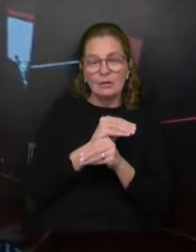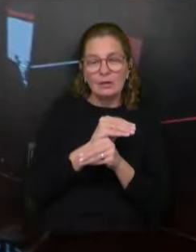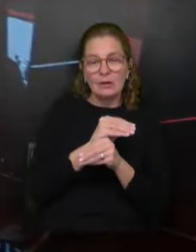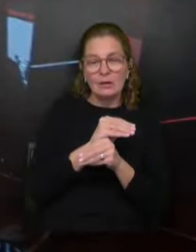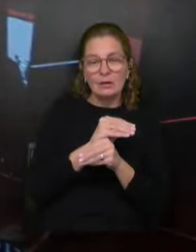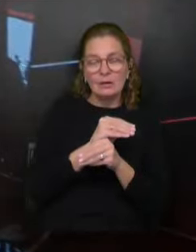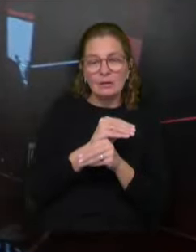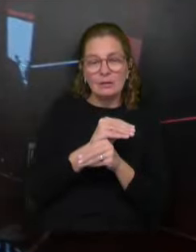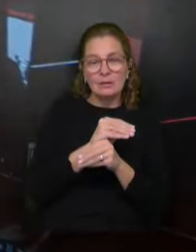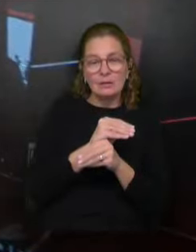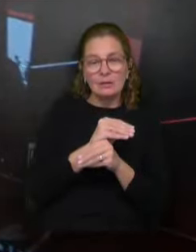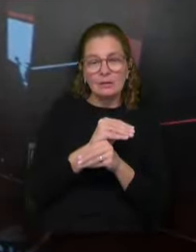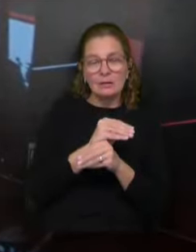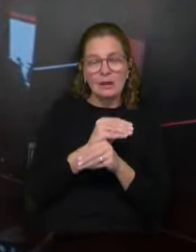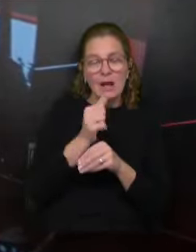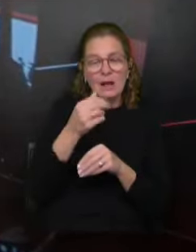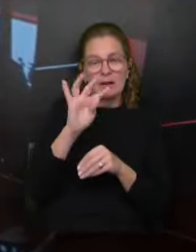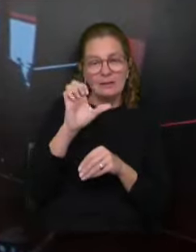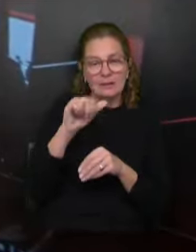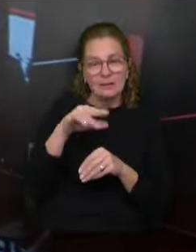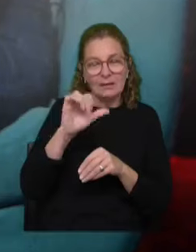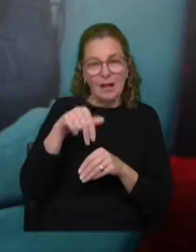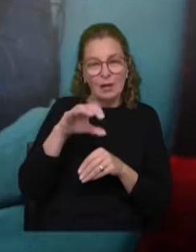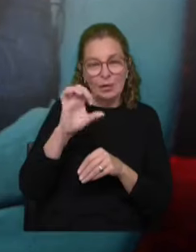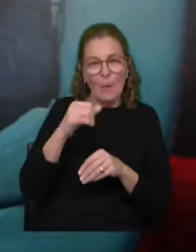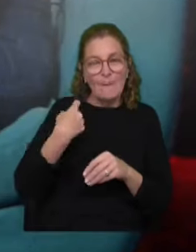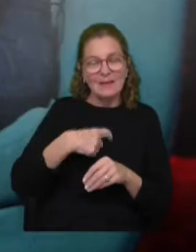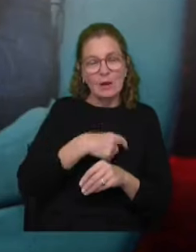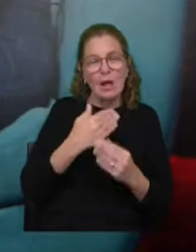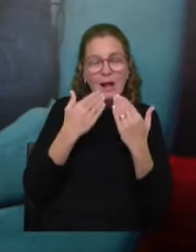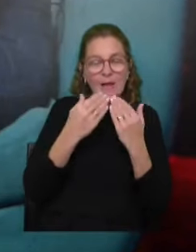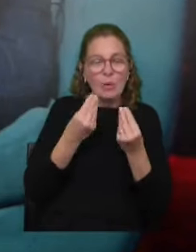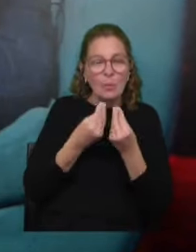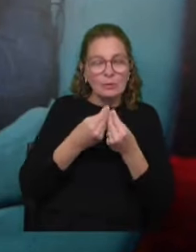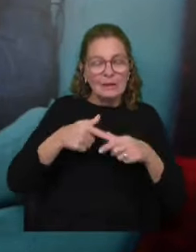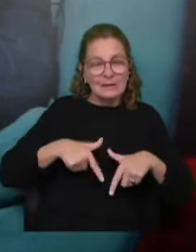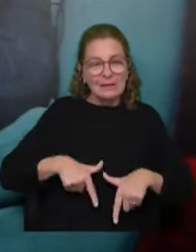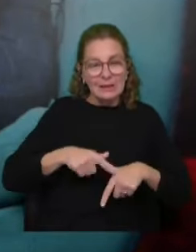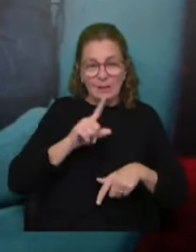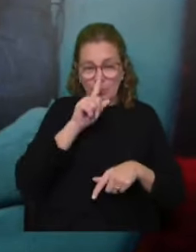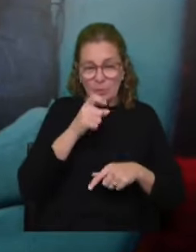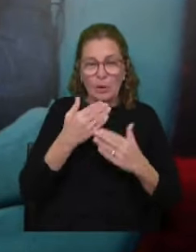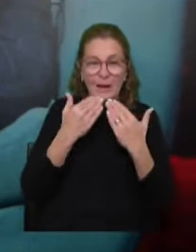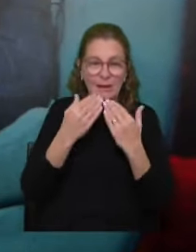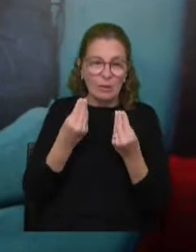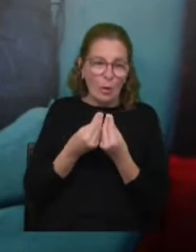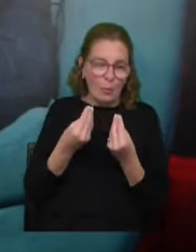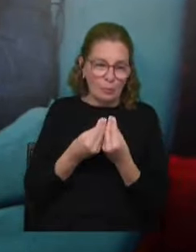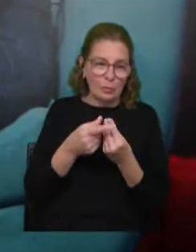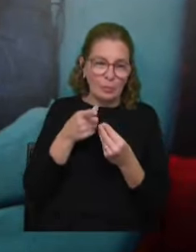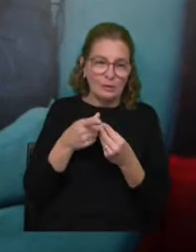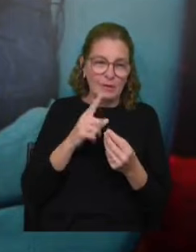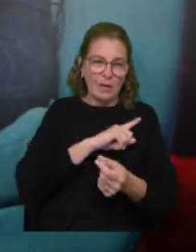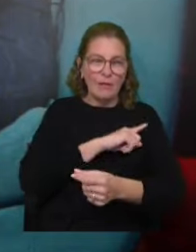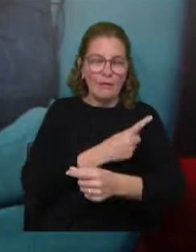de Artesano, en Peñarol. Agradezco muchísimo a la Intendencia Municipal de Montevideo también por este